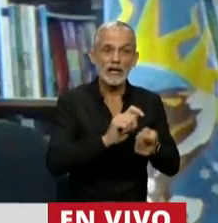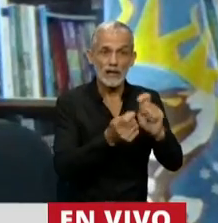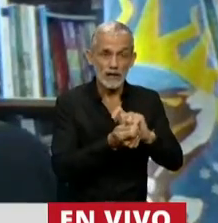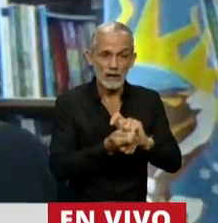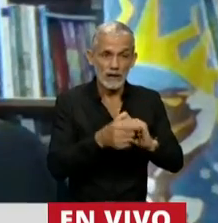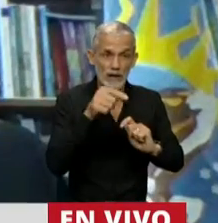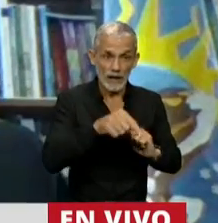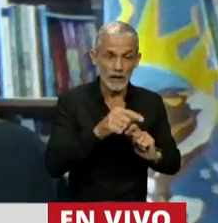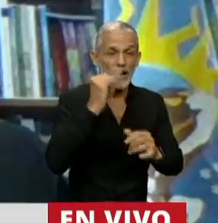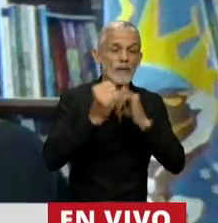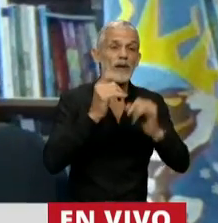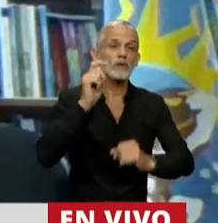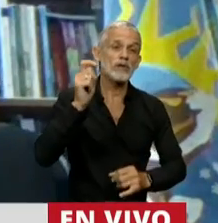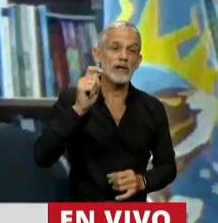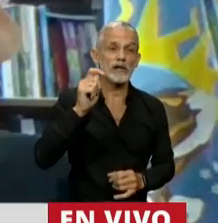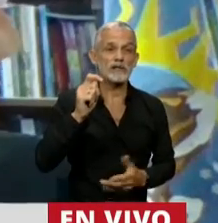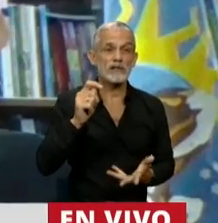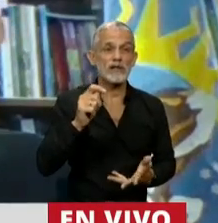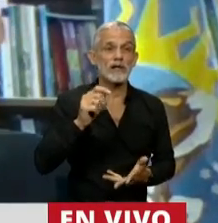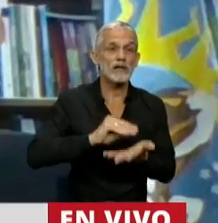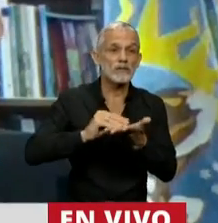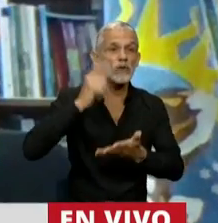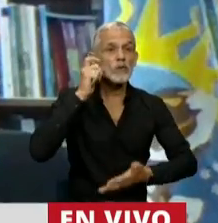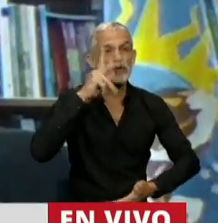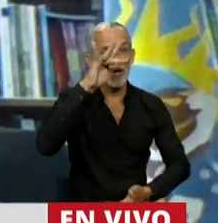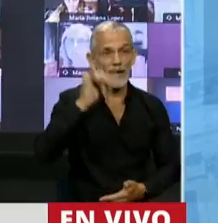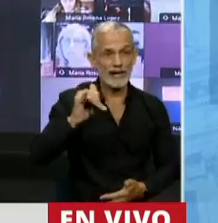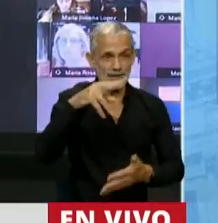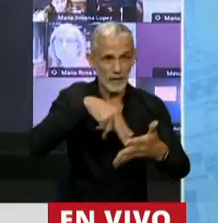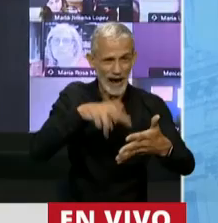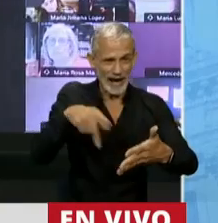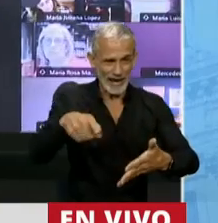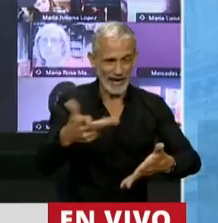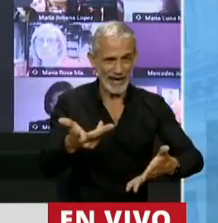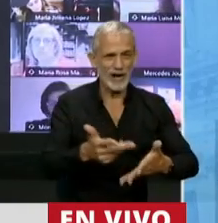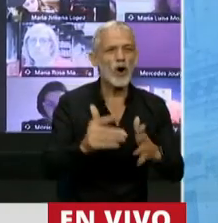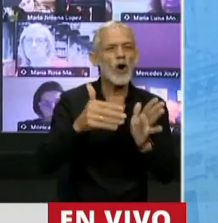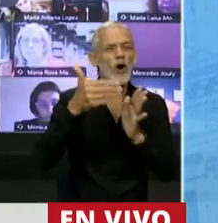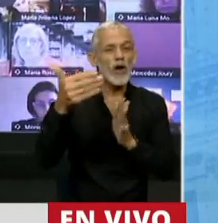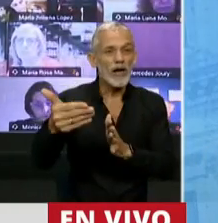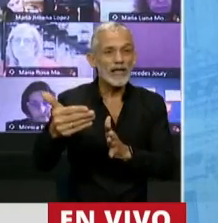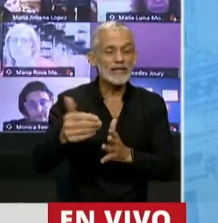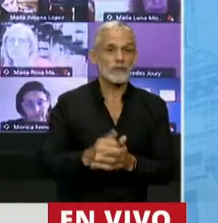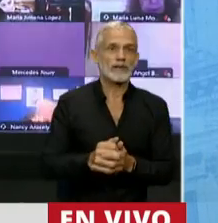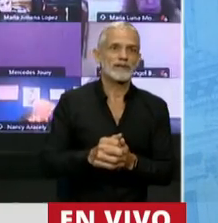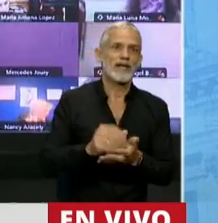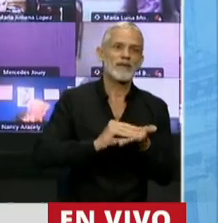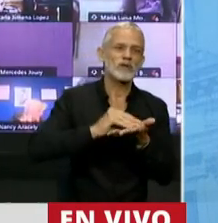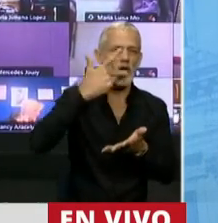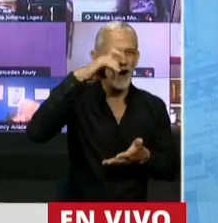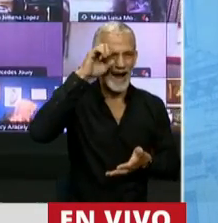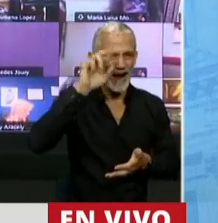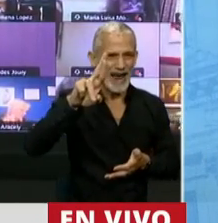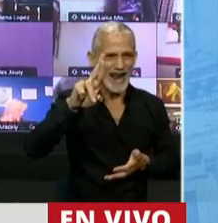Estas modificaciones las va a explicar el diputado Gutiérrez, las va a leer después que el diputado Carlos